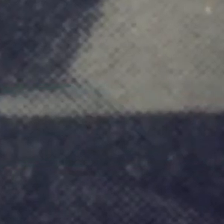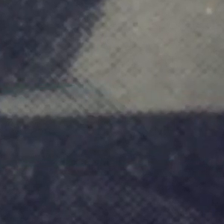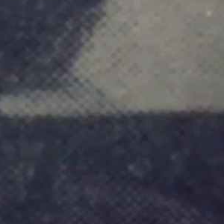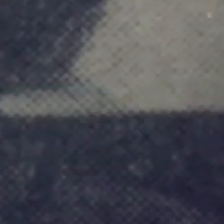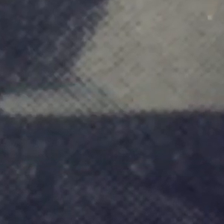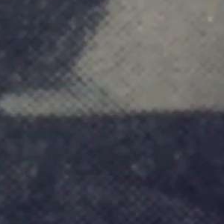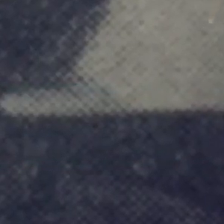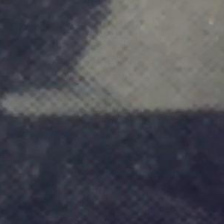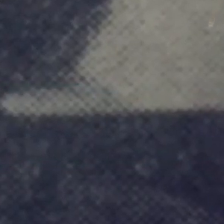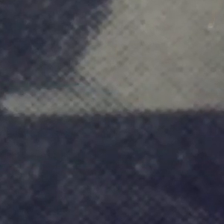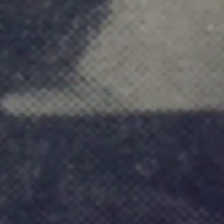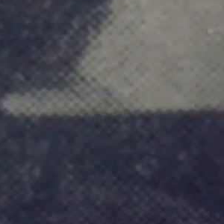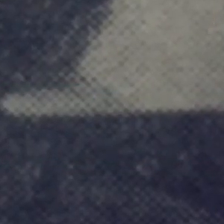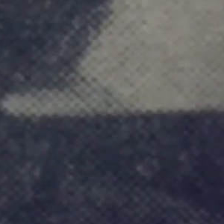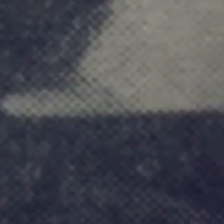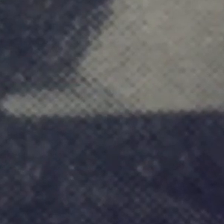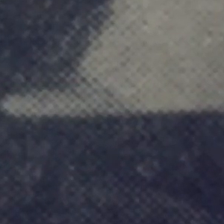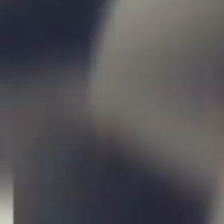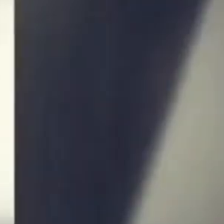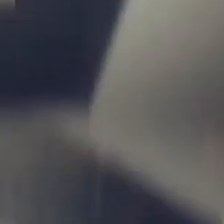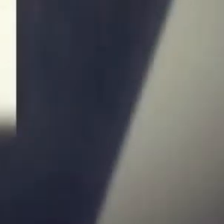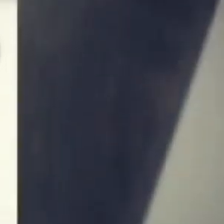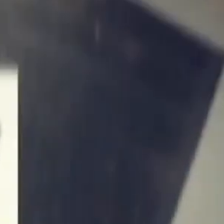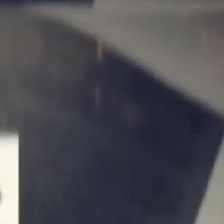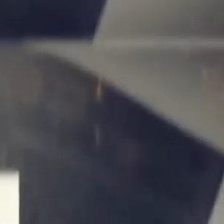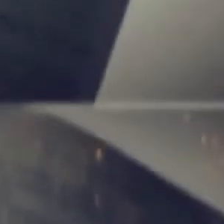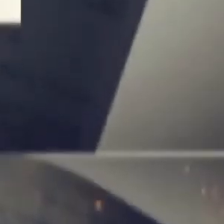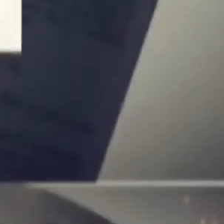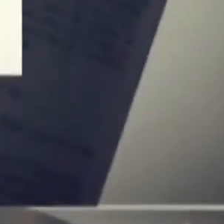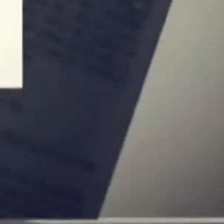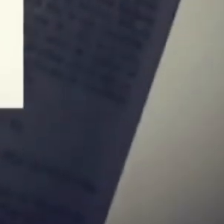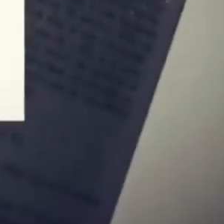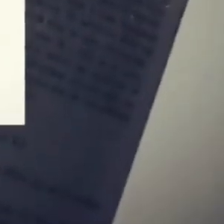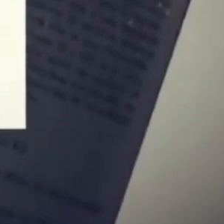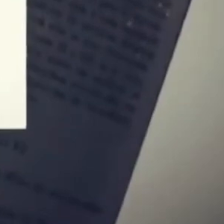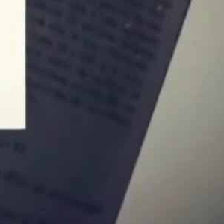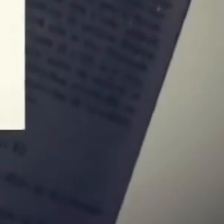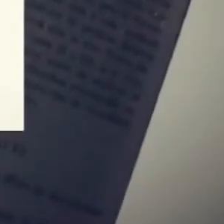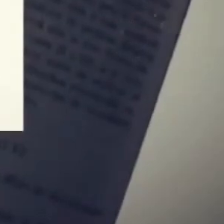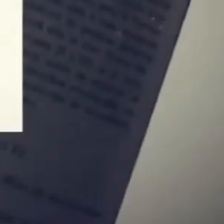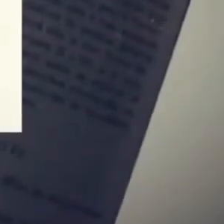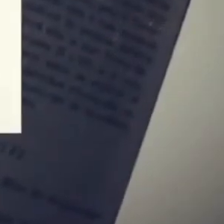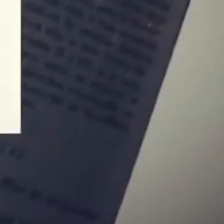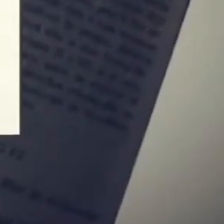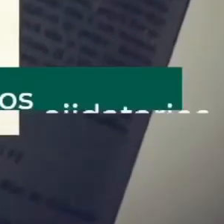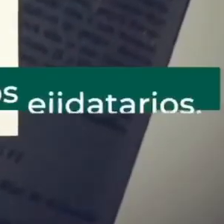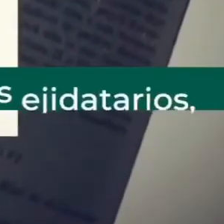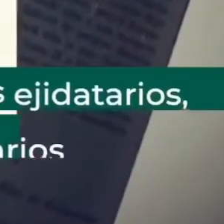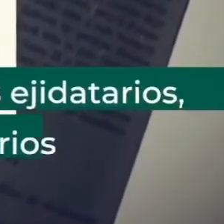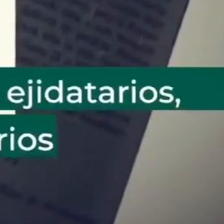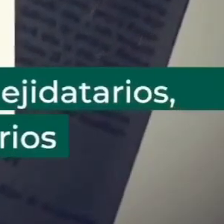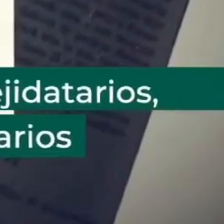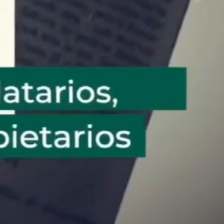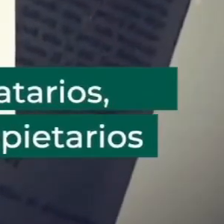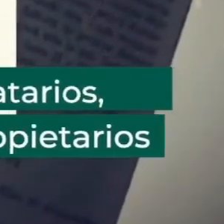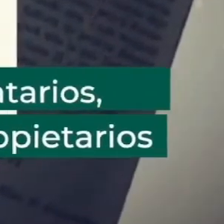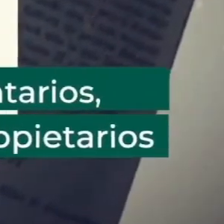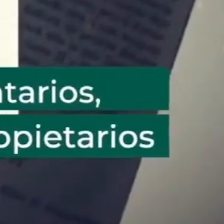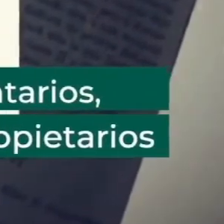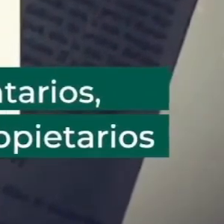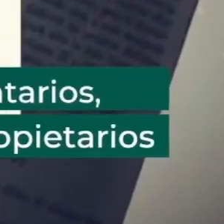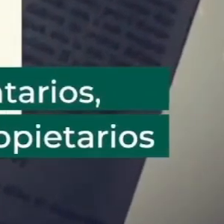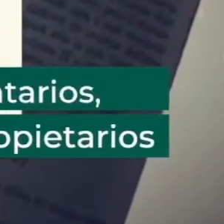quien desempeñó el cargo por 10 años. Se realizan adiciones a la Ley del Seguro Social, ampliando los derechos para los ejidatarios,